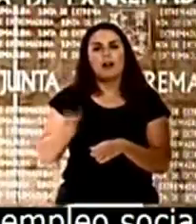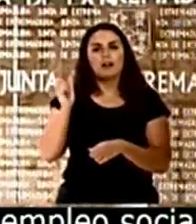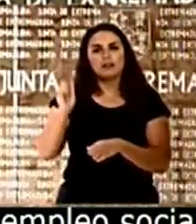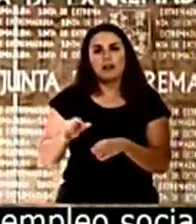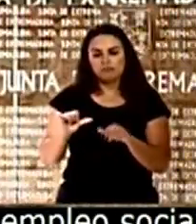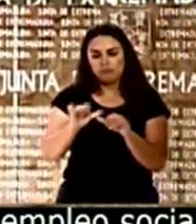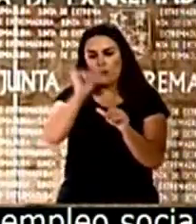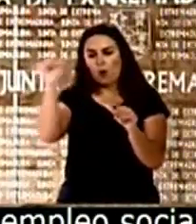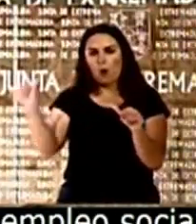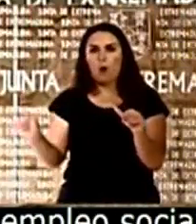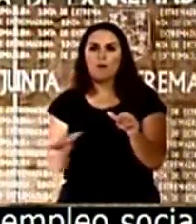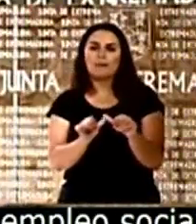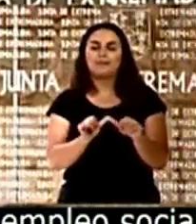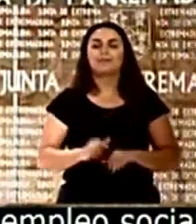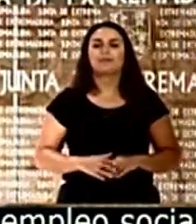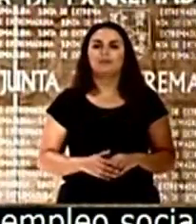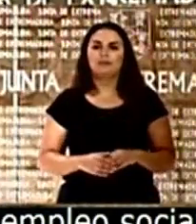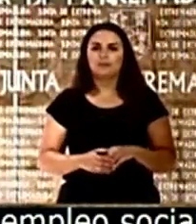toda la legislatura.